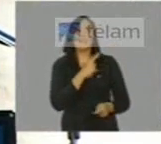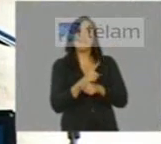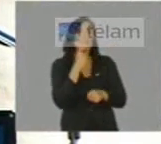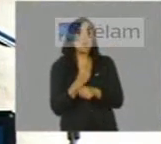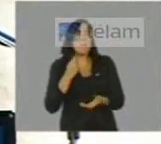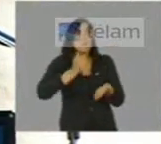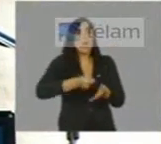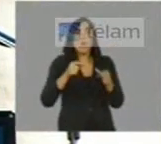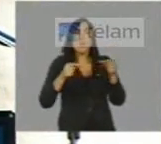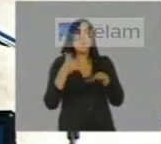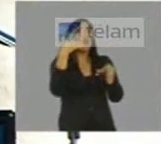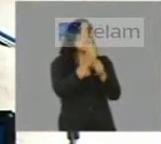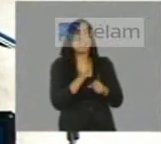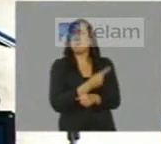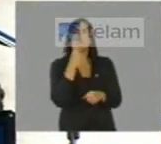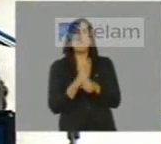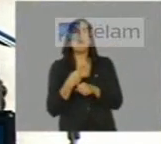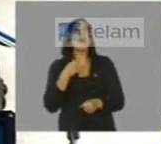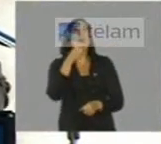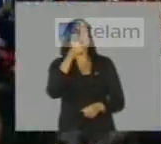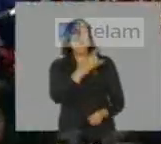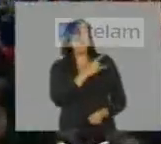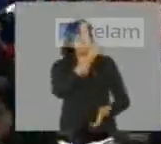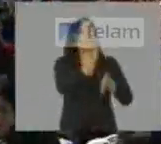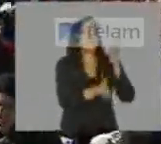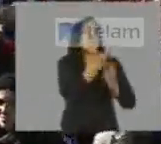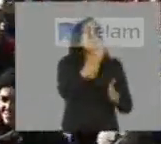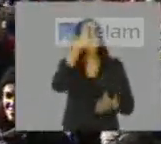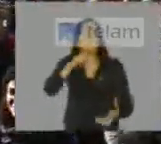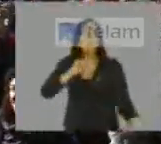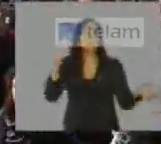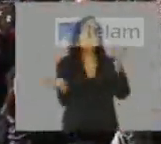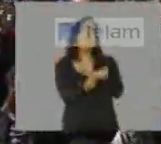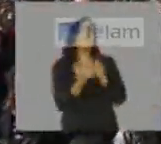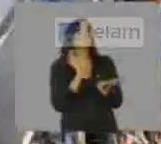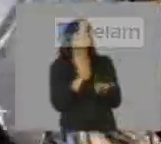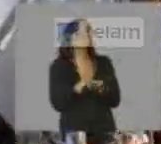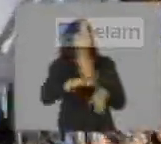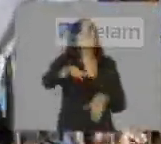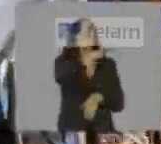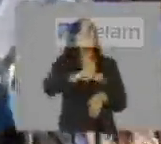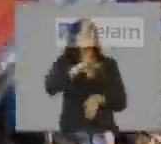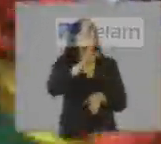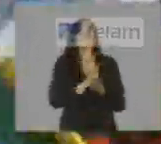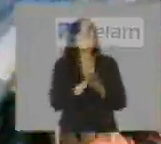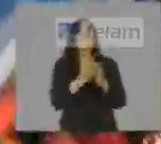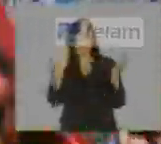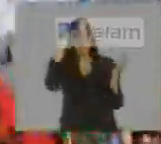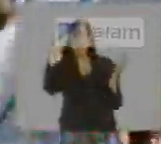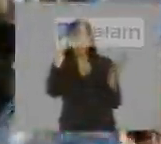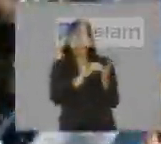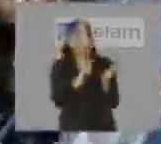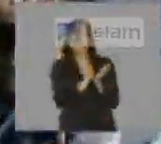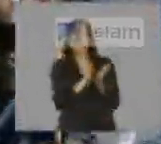colectivo siquiera, y entonces la universidad gratuita se transformaba solamente en un mito constitucional o en